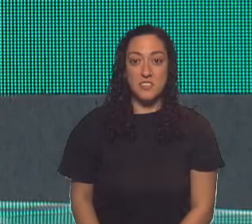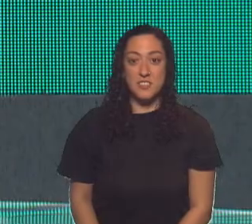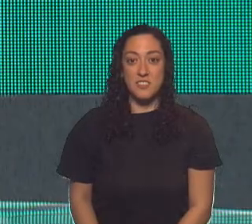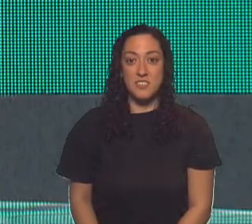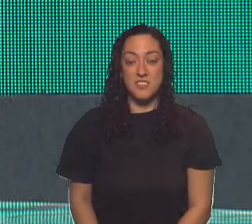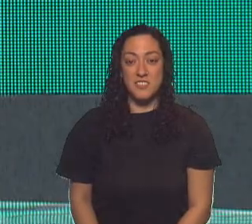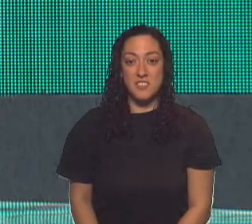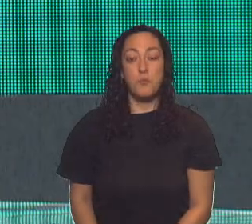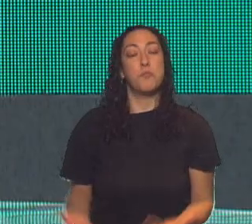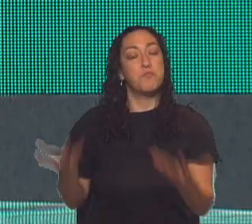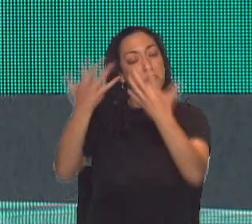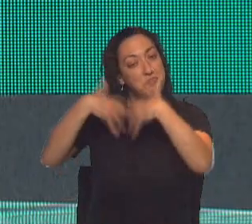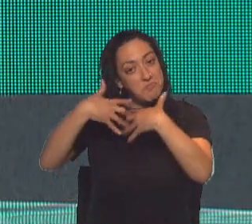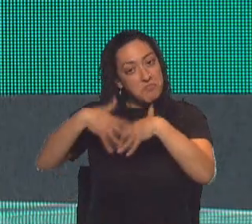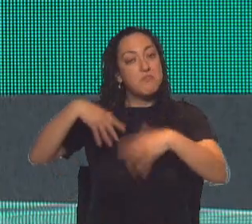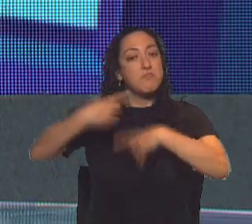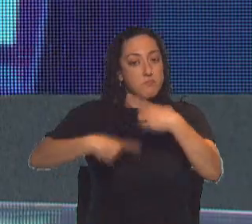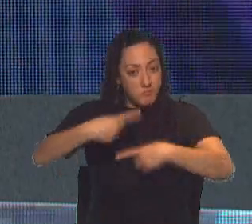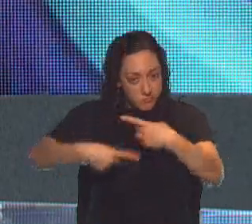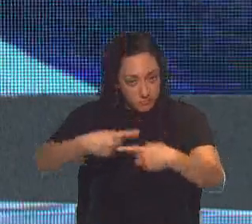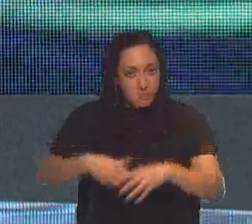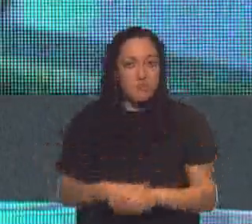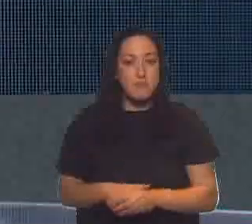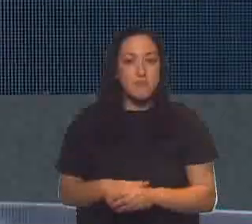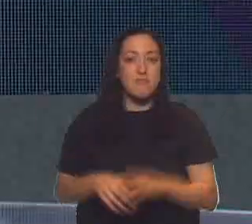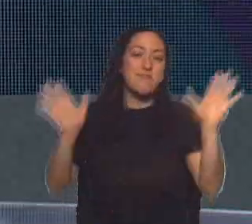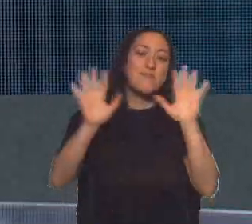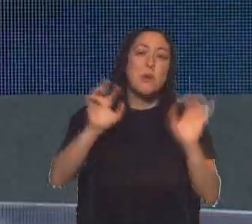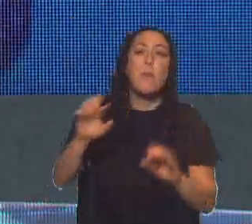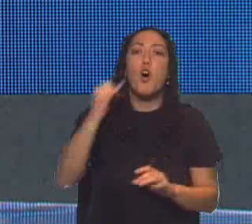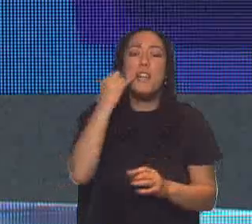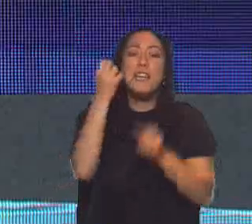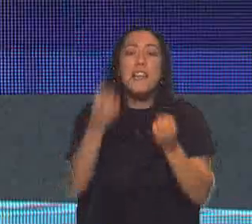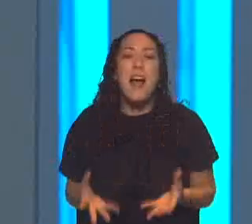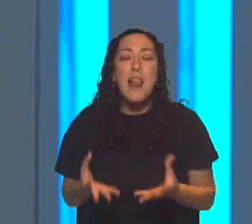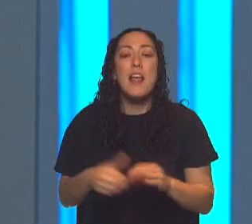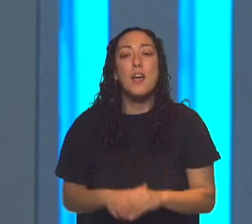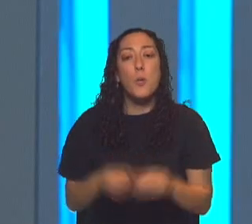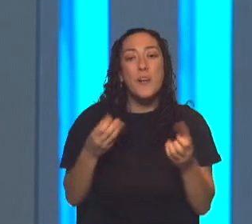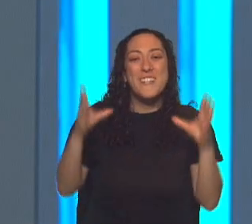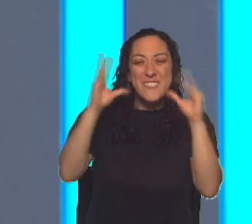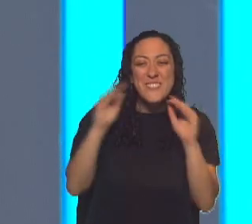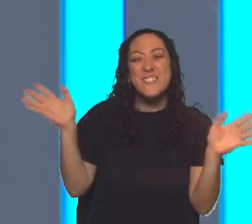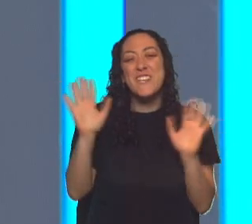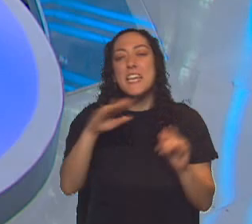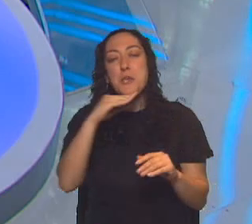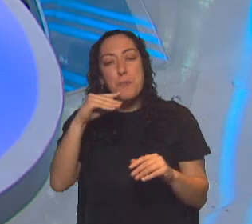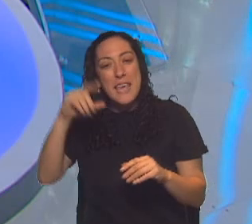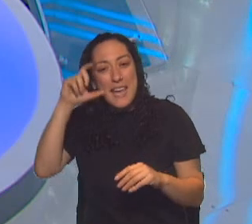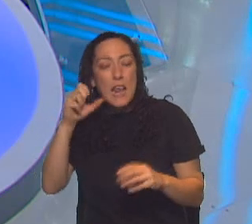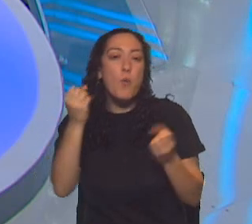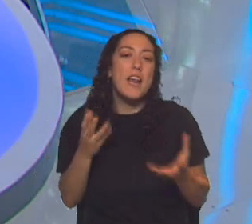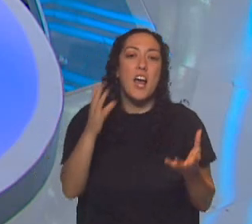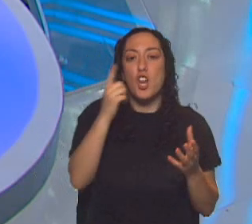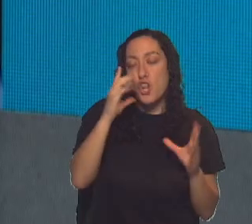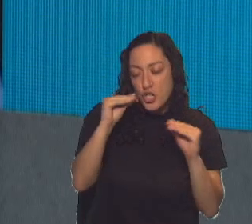bueno seguimos pensando en voz alta seguimos pensando Hola Qué dice Cómo le va cómo va Buenas noches noches Qué talim buenas noches a todos y a